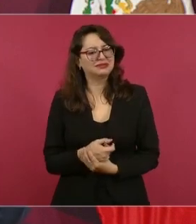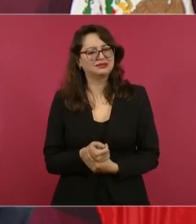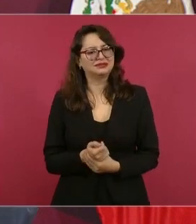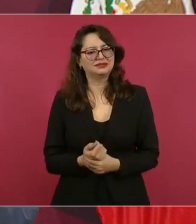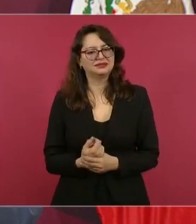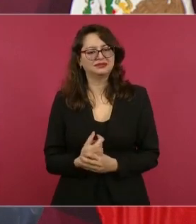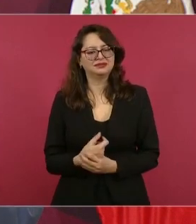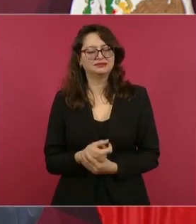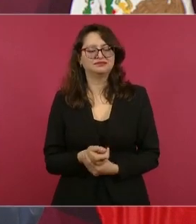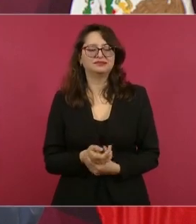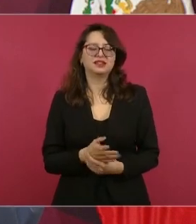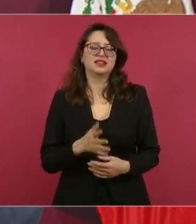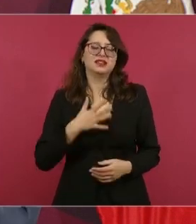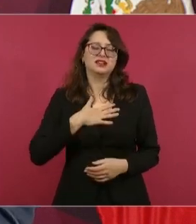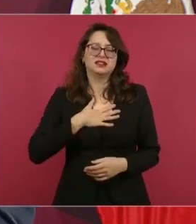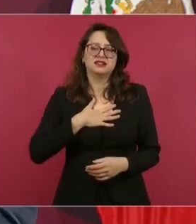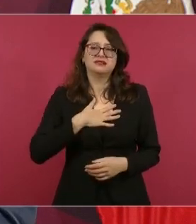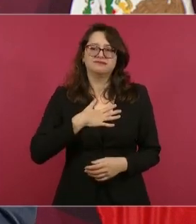Entonces hay que tenerles paciencia